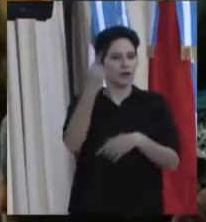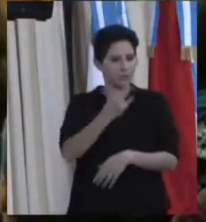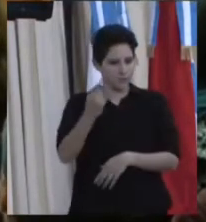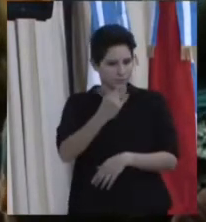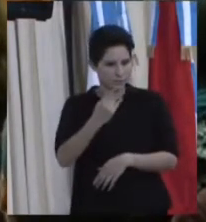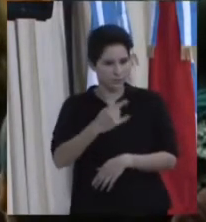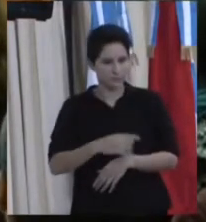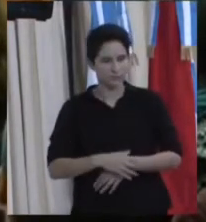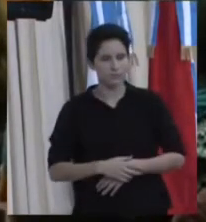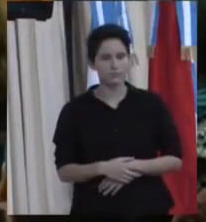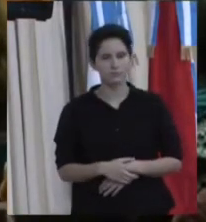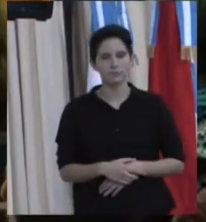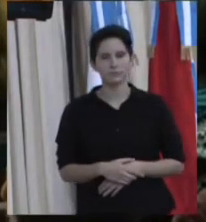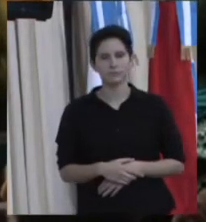universidad.